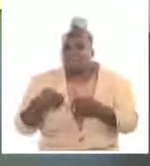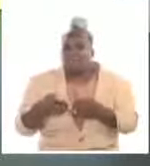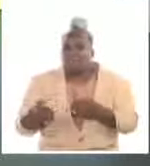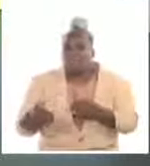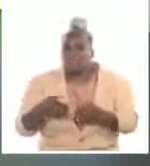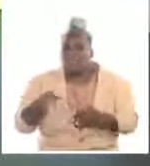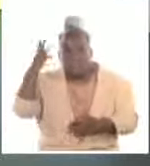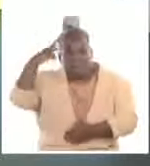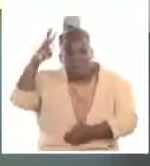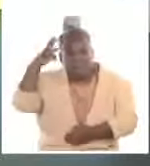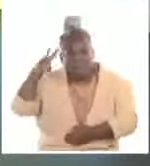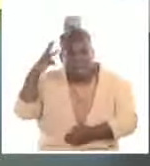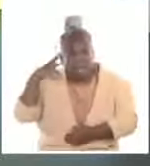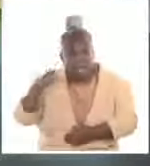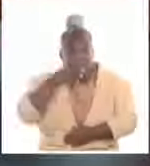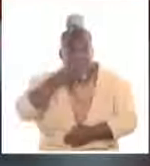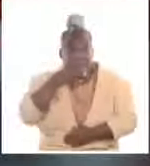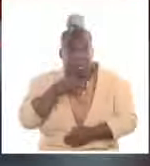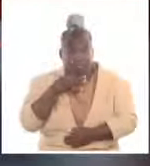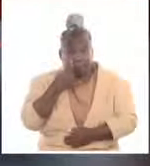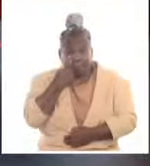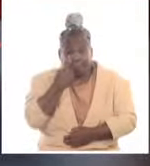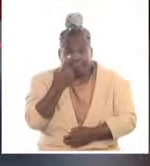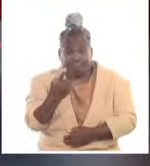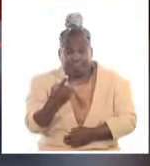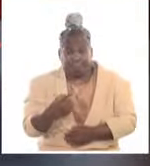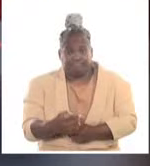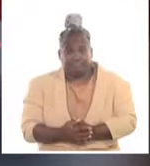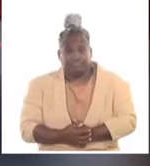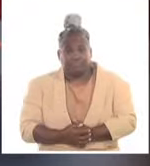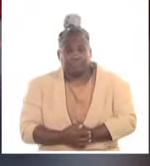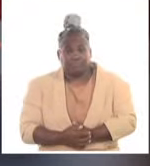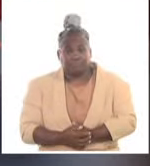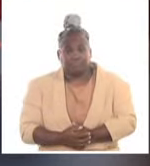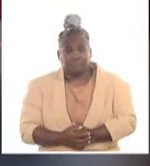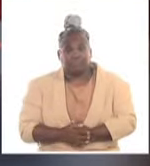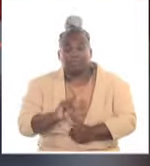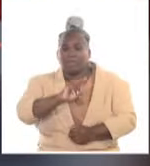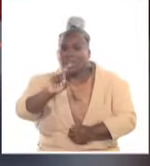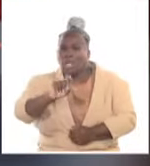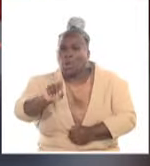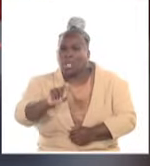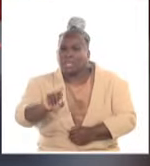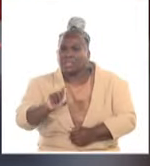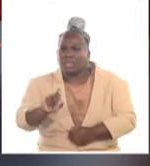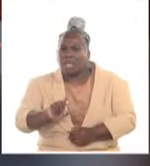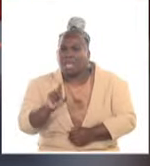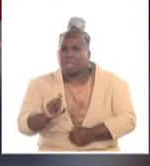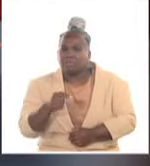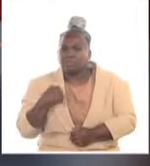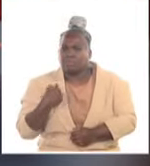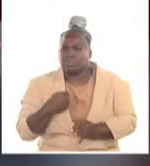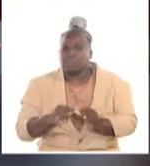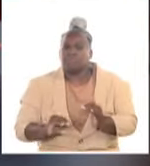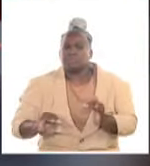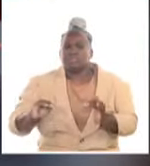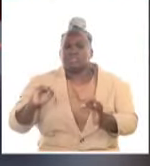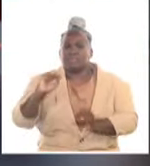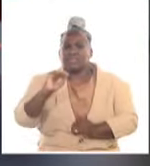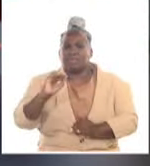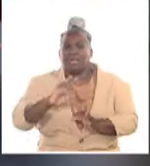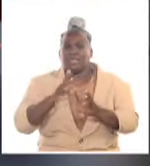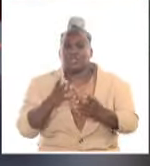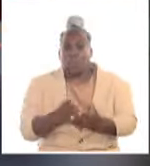términos exagerados. Escuchemos. En las encuestas estamos por encima de todos, por encima de